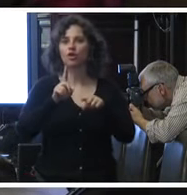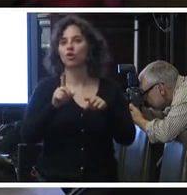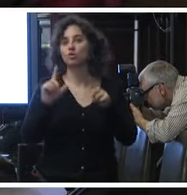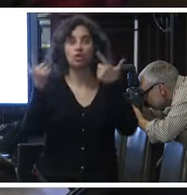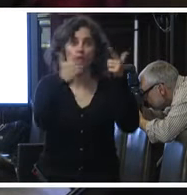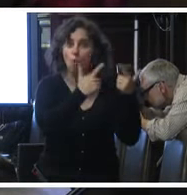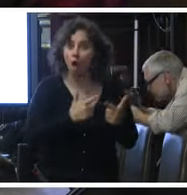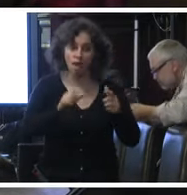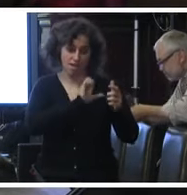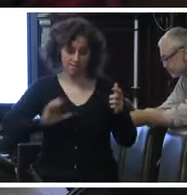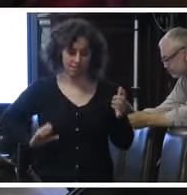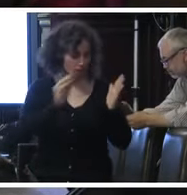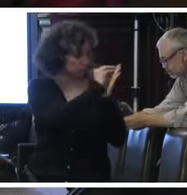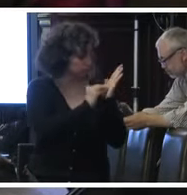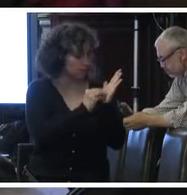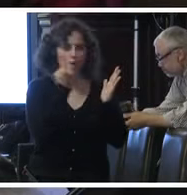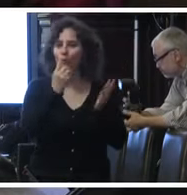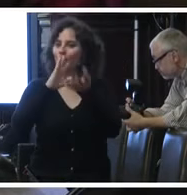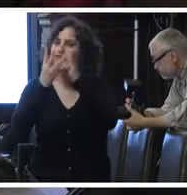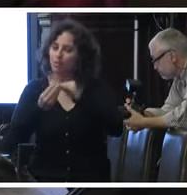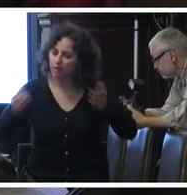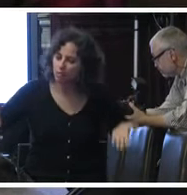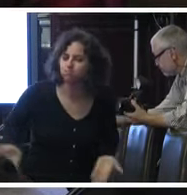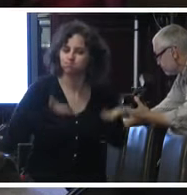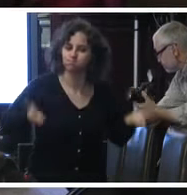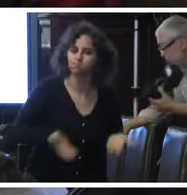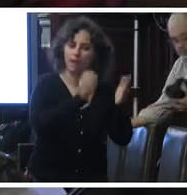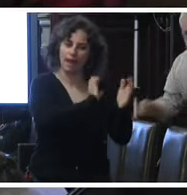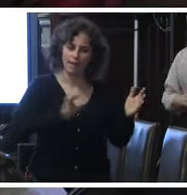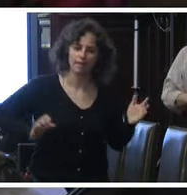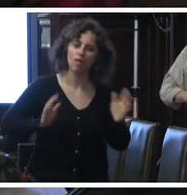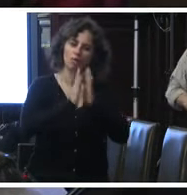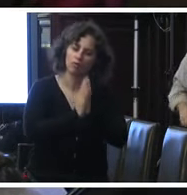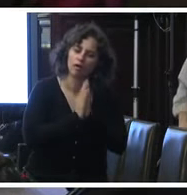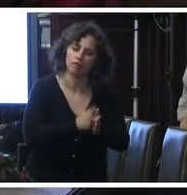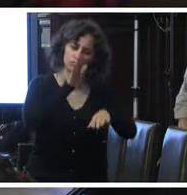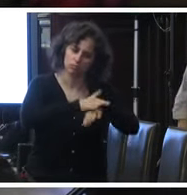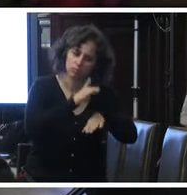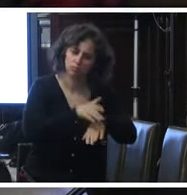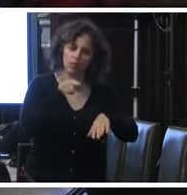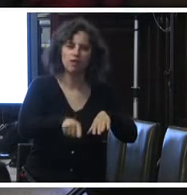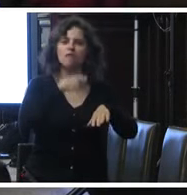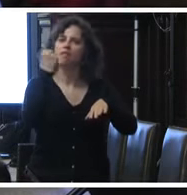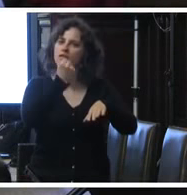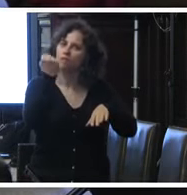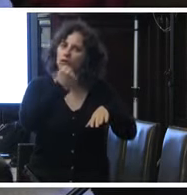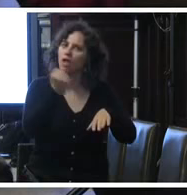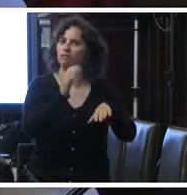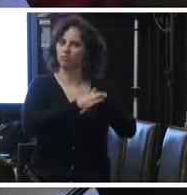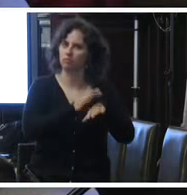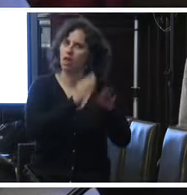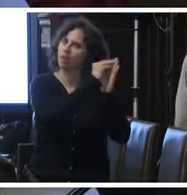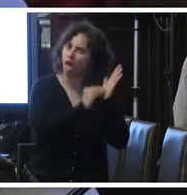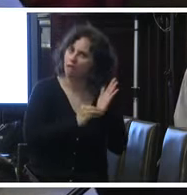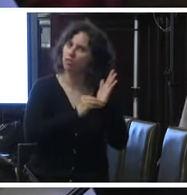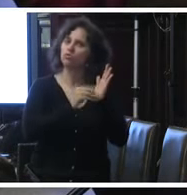lo haga, una forma de empujar al Estado para que realmente se involucre con los